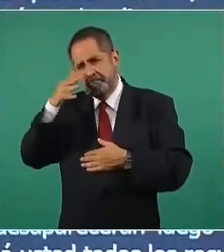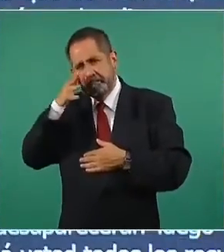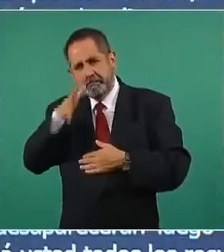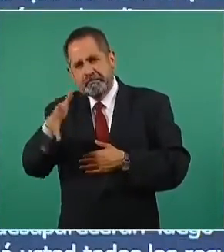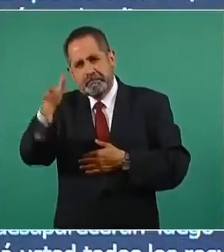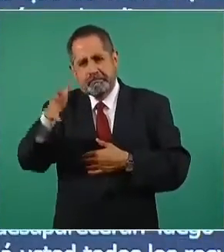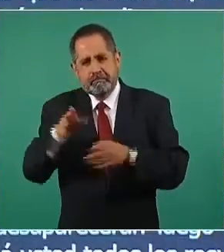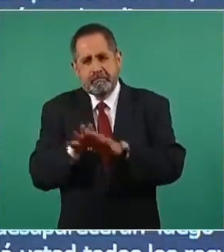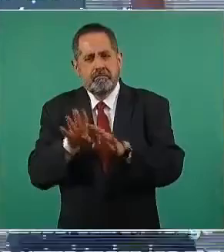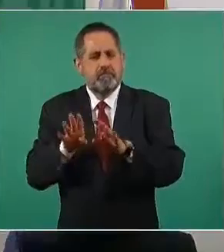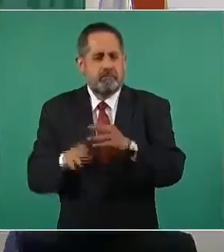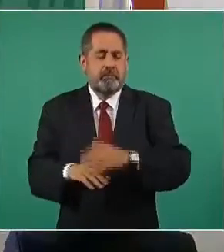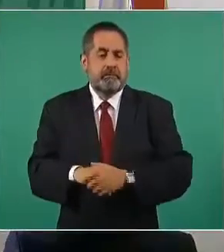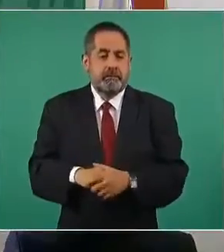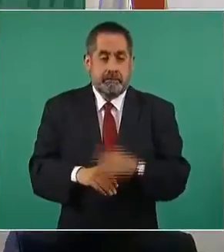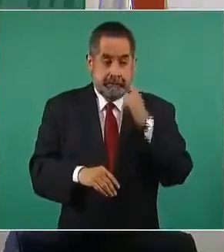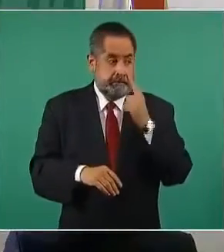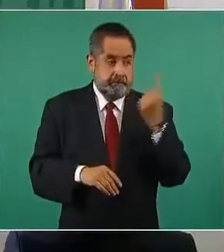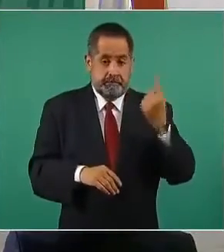Bueno, fíjense,